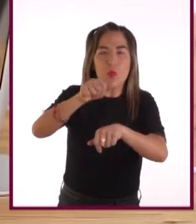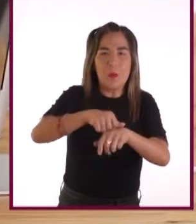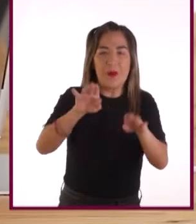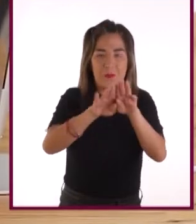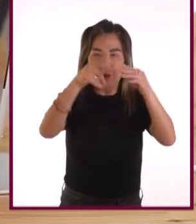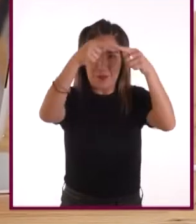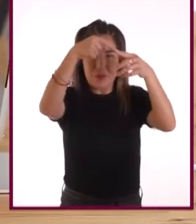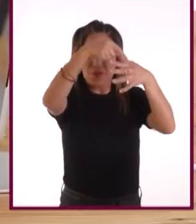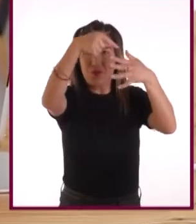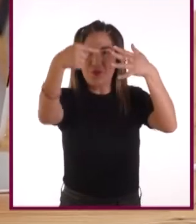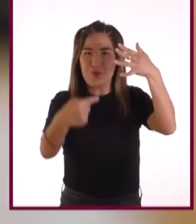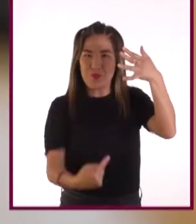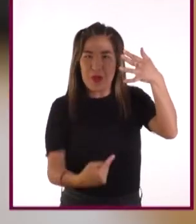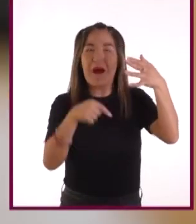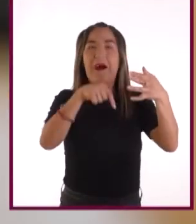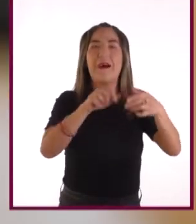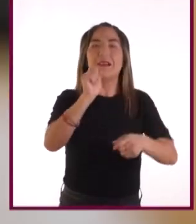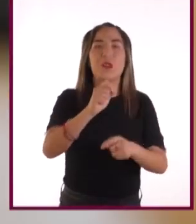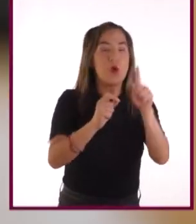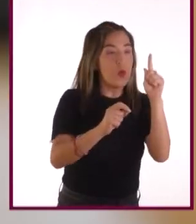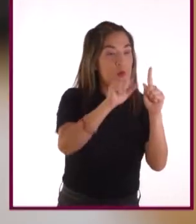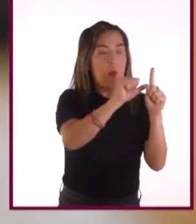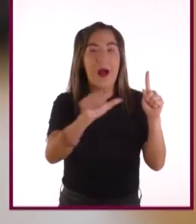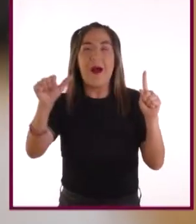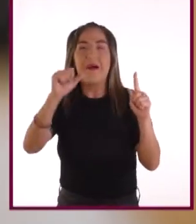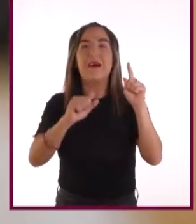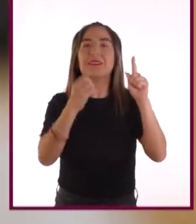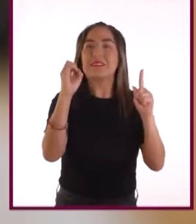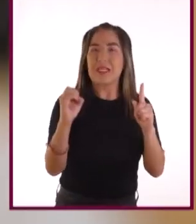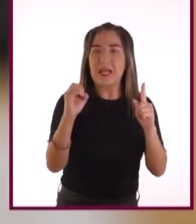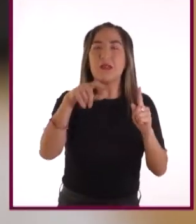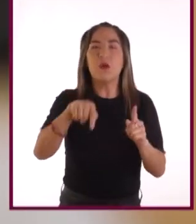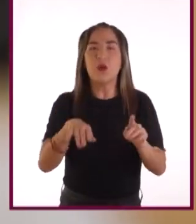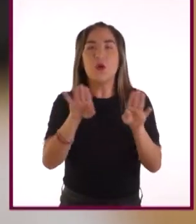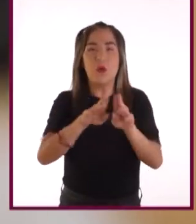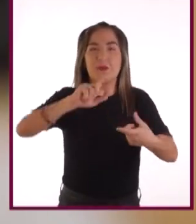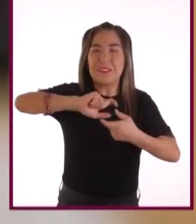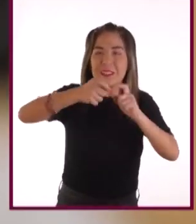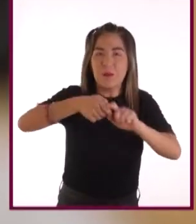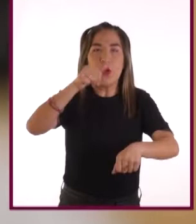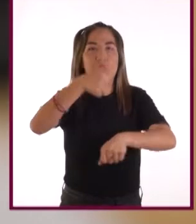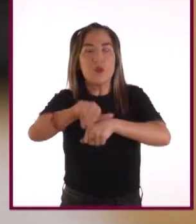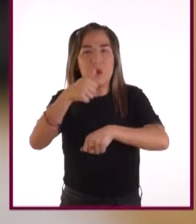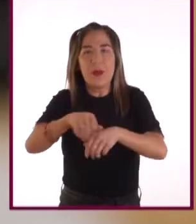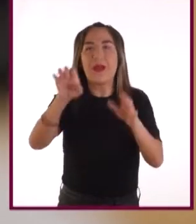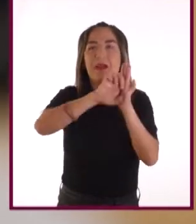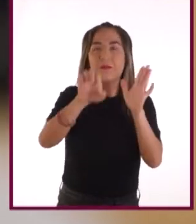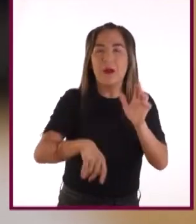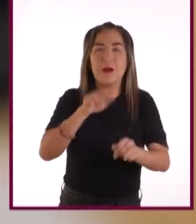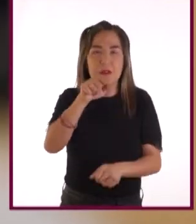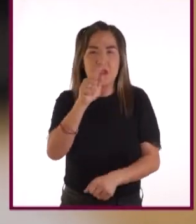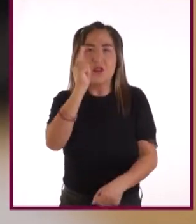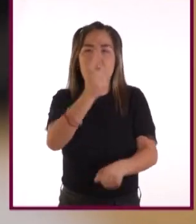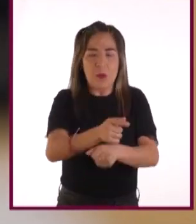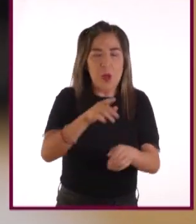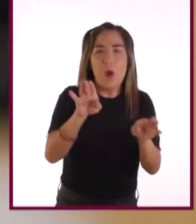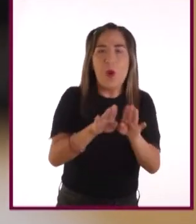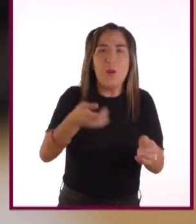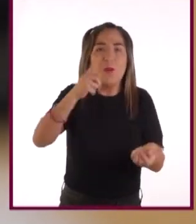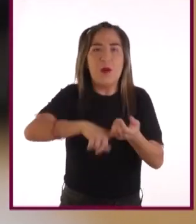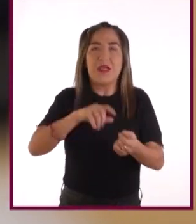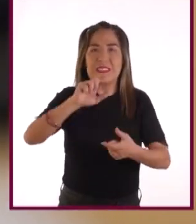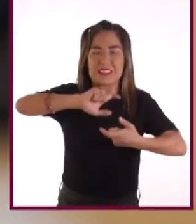en realidad, el 1 y el 0, pero hay signos o símbolos, como por ejemplo uno identifica